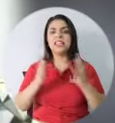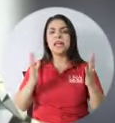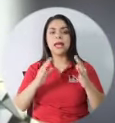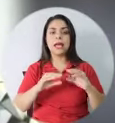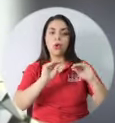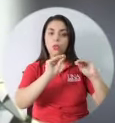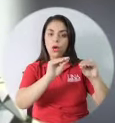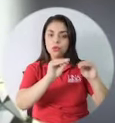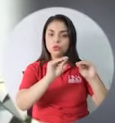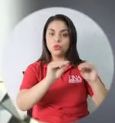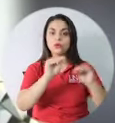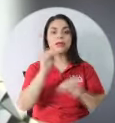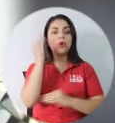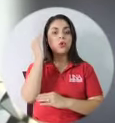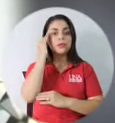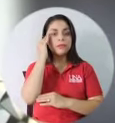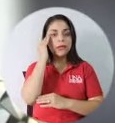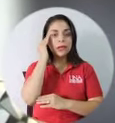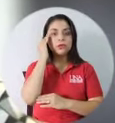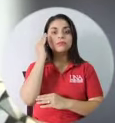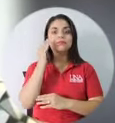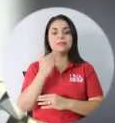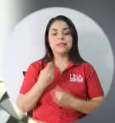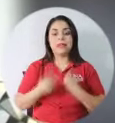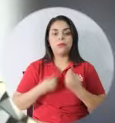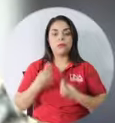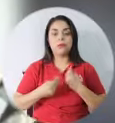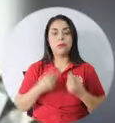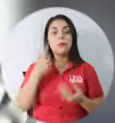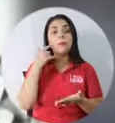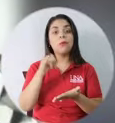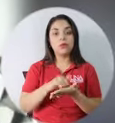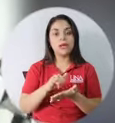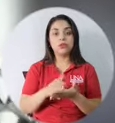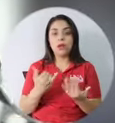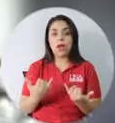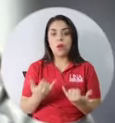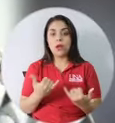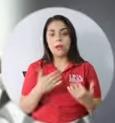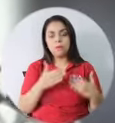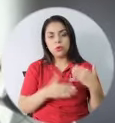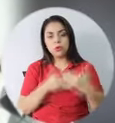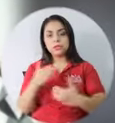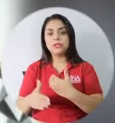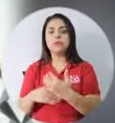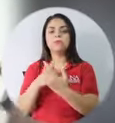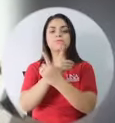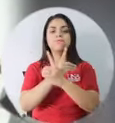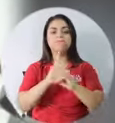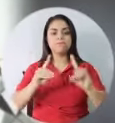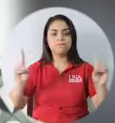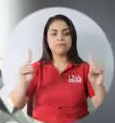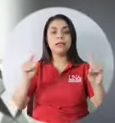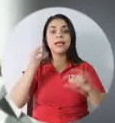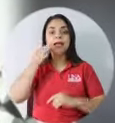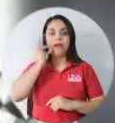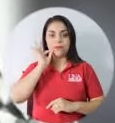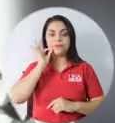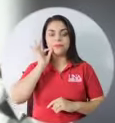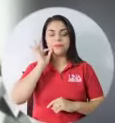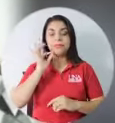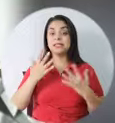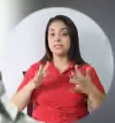Rica, la educación y el conocimiento de lo que estamos haciendo. Y por eso hablamos que entramos en un proceso de democratización de la información